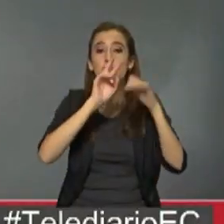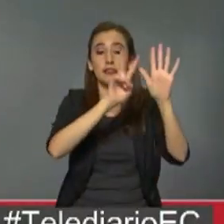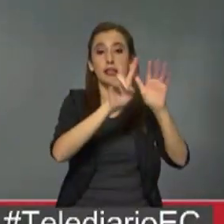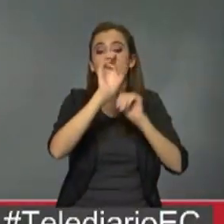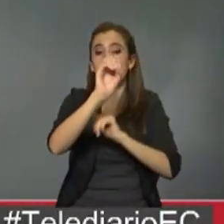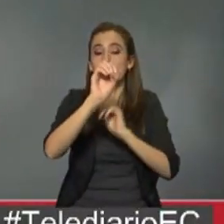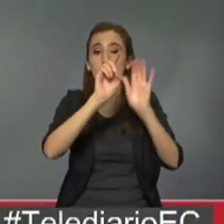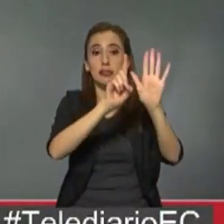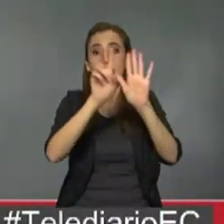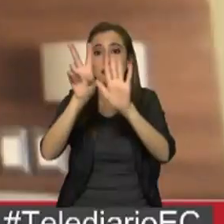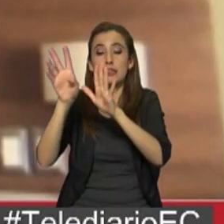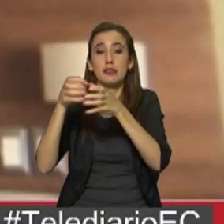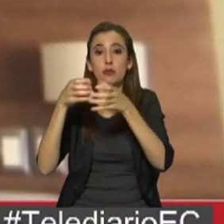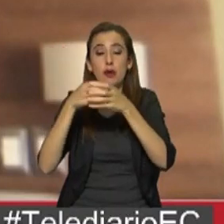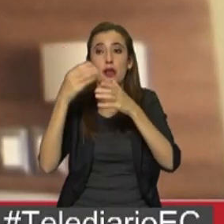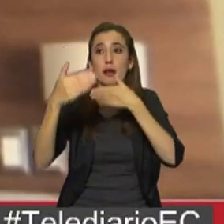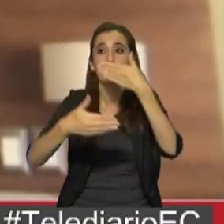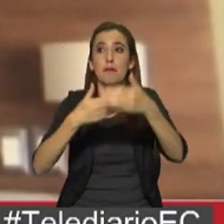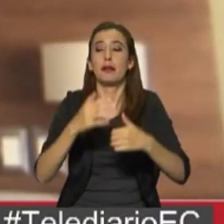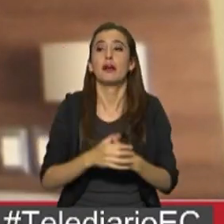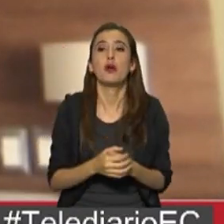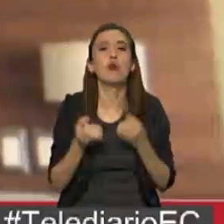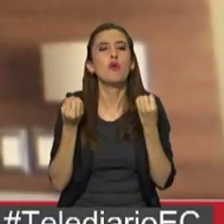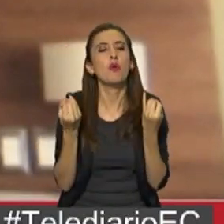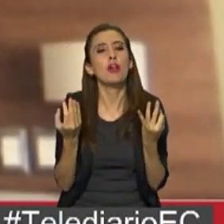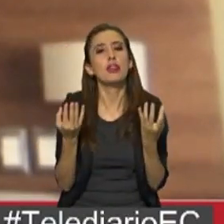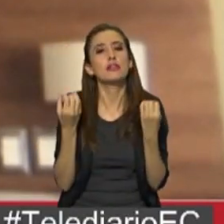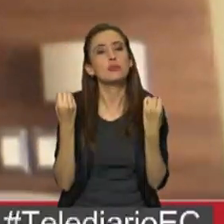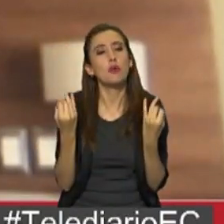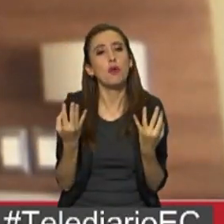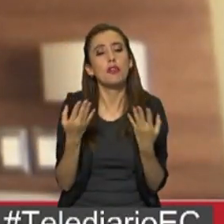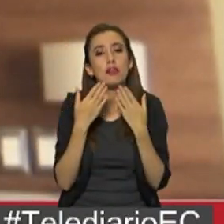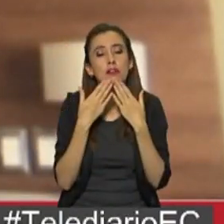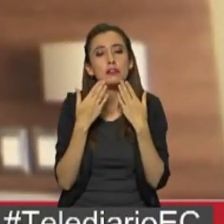769 plazas cuántos días en vacaciones